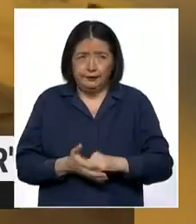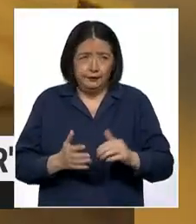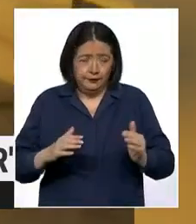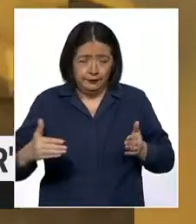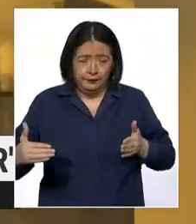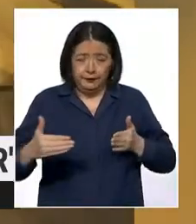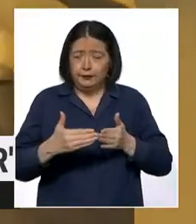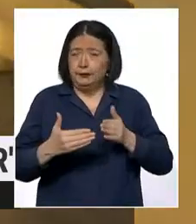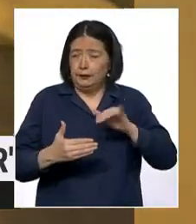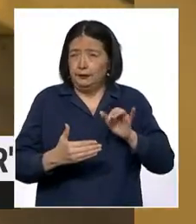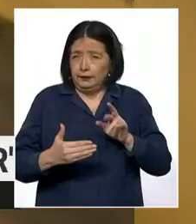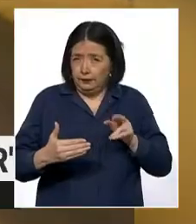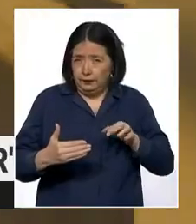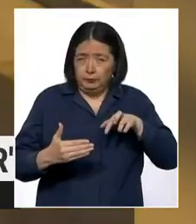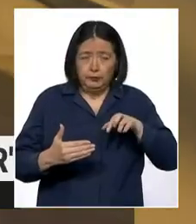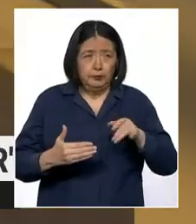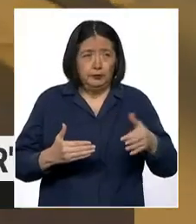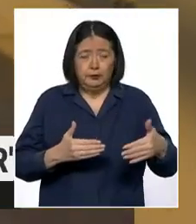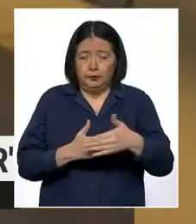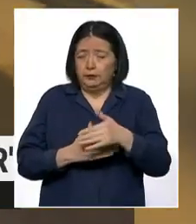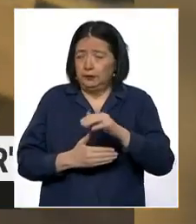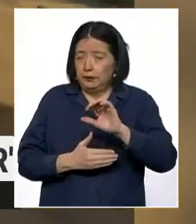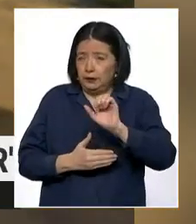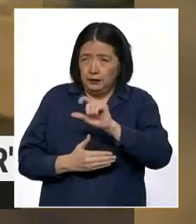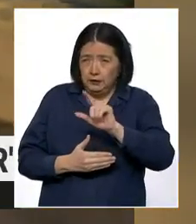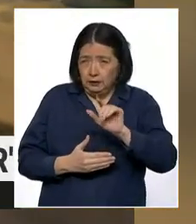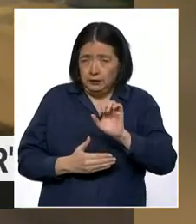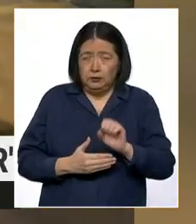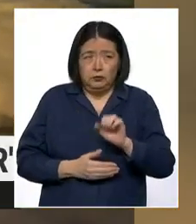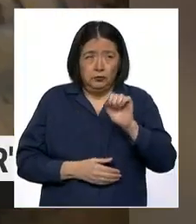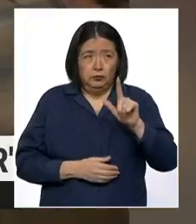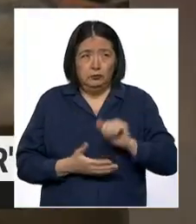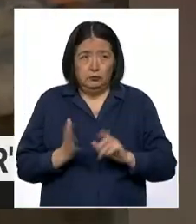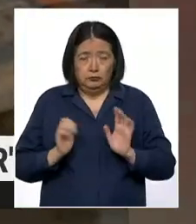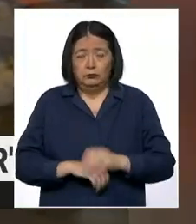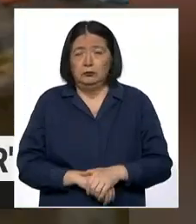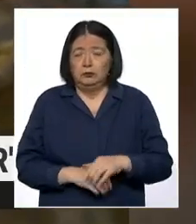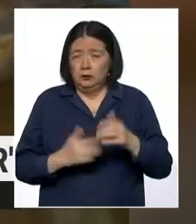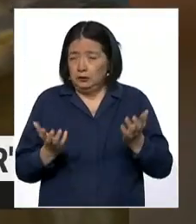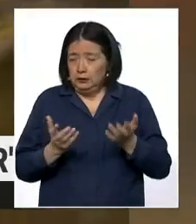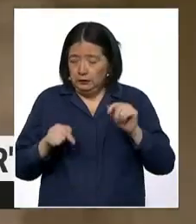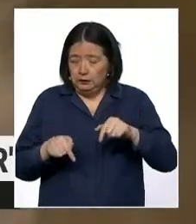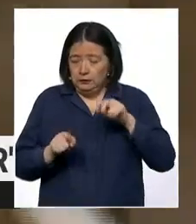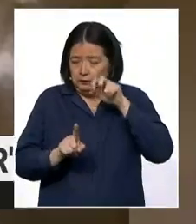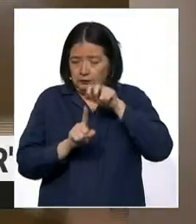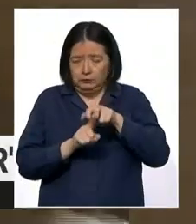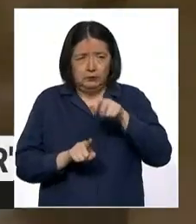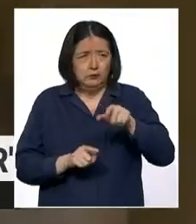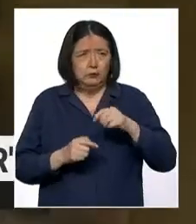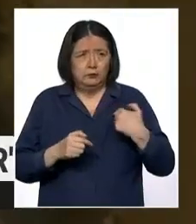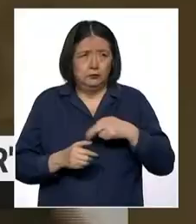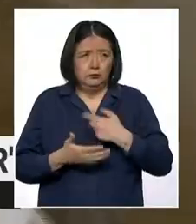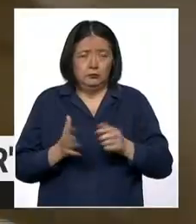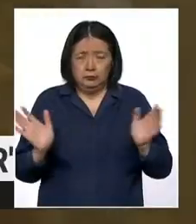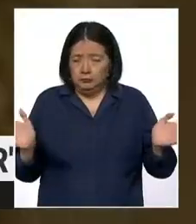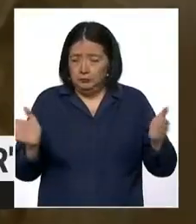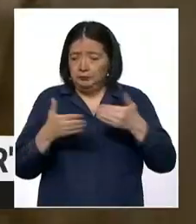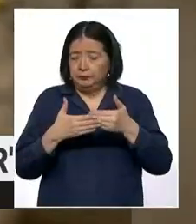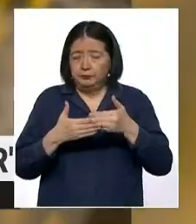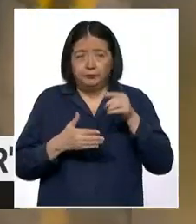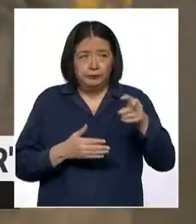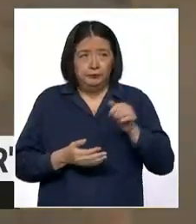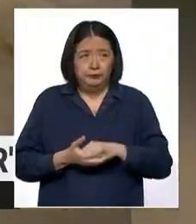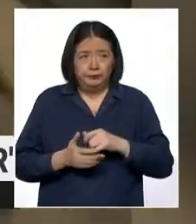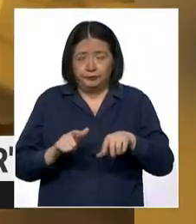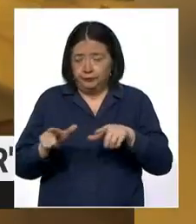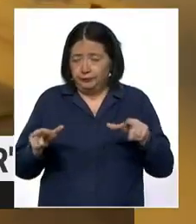Punta Arenas, asimismo estamos en la calle El Sol, y en el Jirón Paracas, donde se está detectando y estamos manteniendo la clausura de